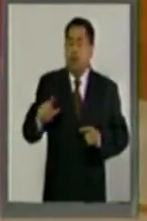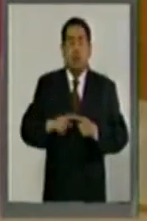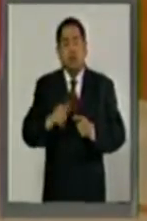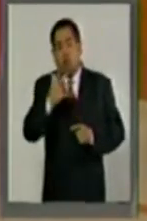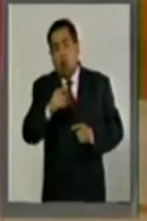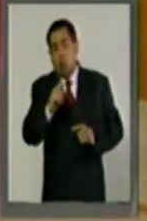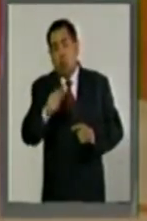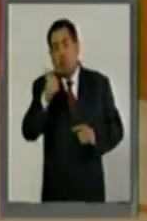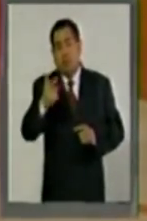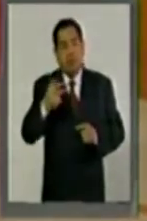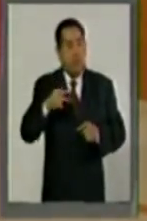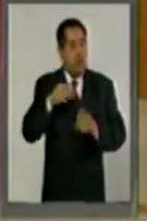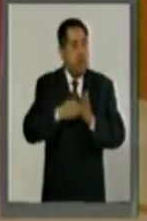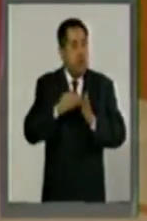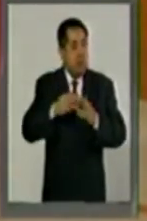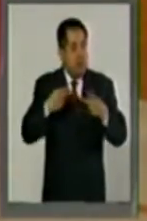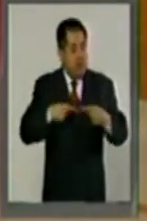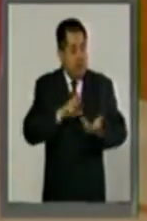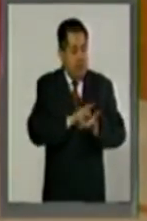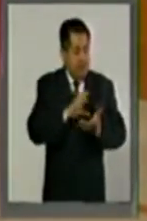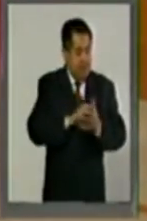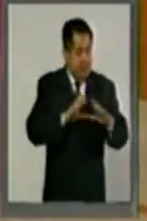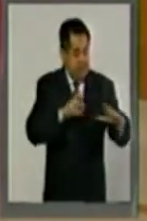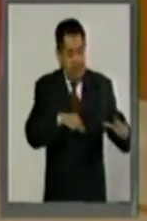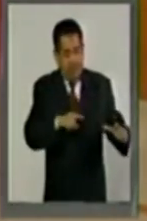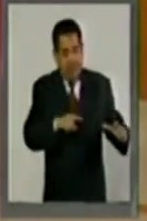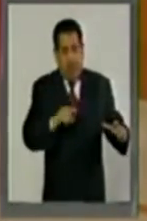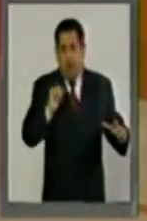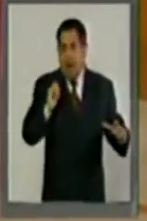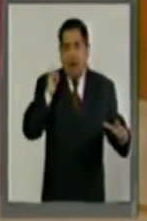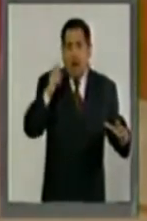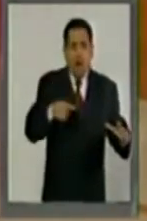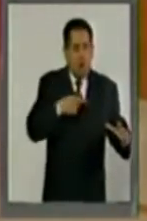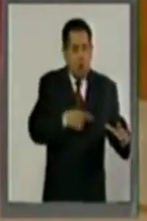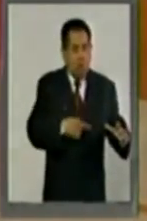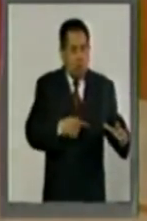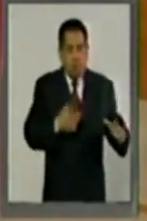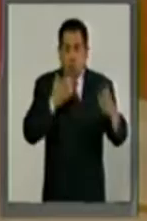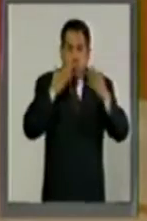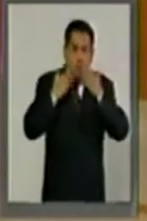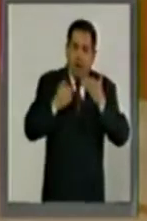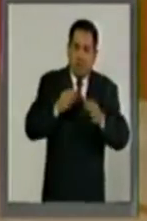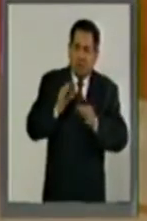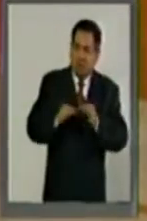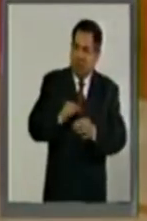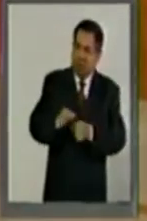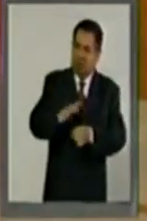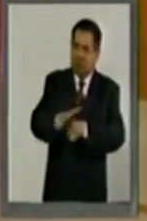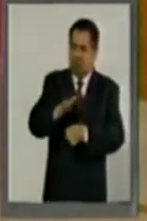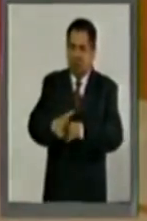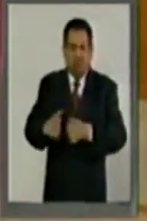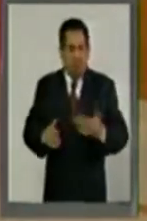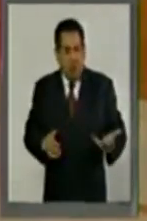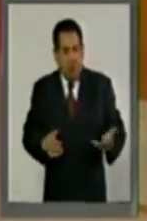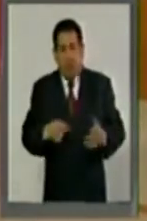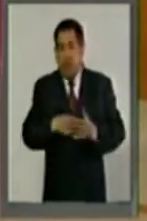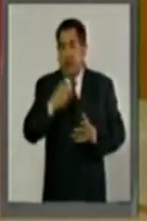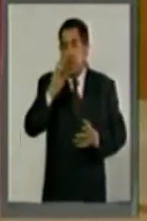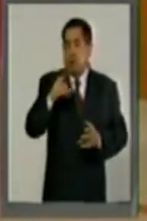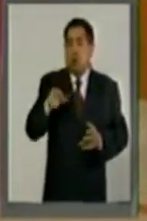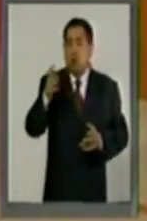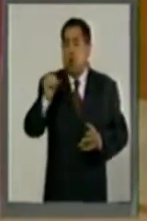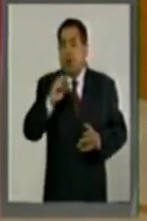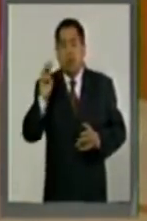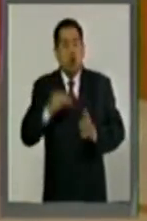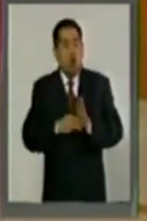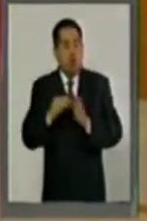5.7 millones de personas con discapacidad presentan al menos una carencia social, de las cuales 3.9 millones viven con